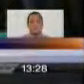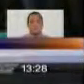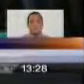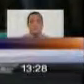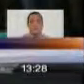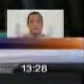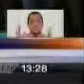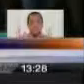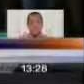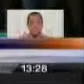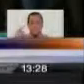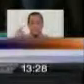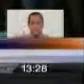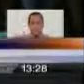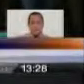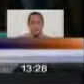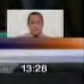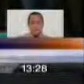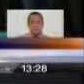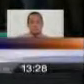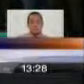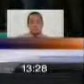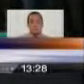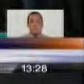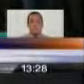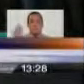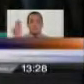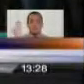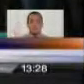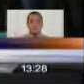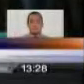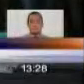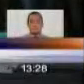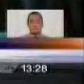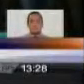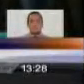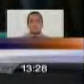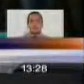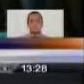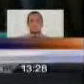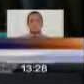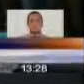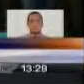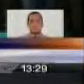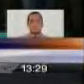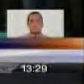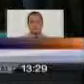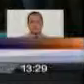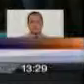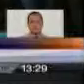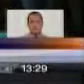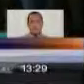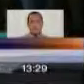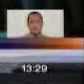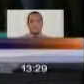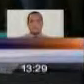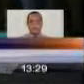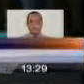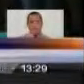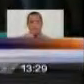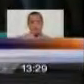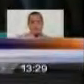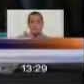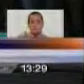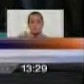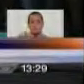El día de la interpelación, la semana pasada, ante una pregunta que me formuló el congresista aprista Mauricio